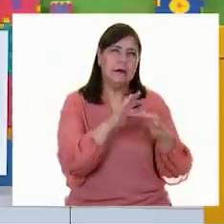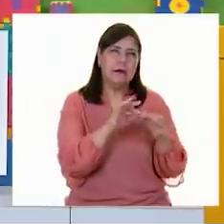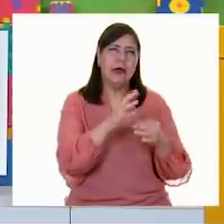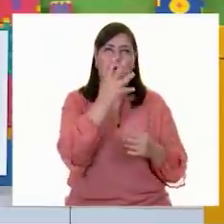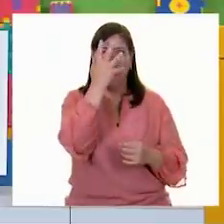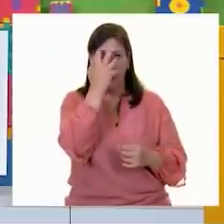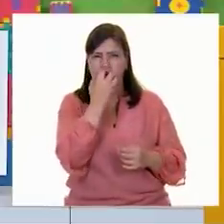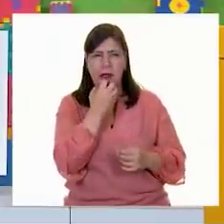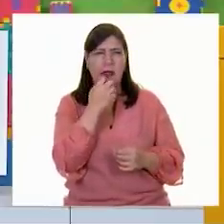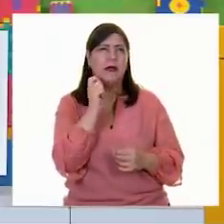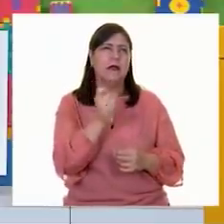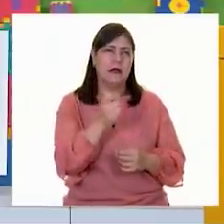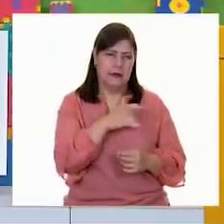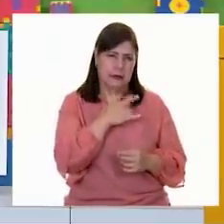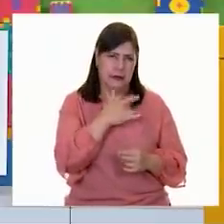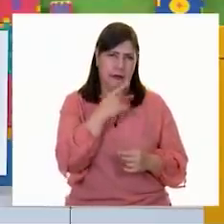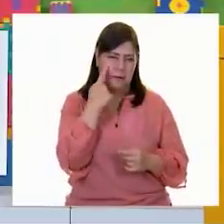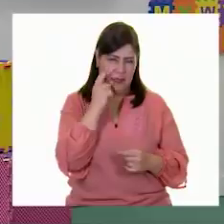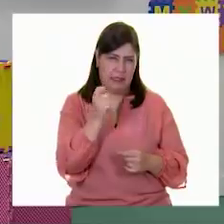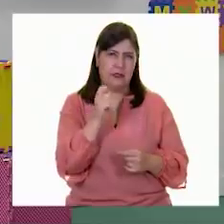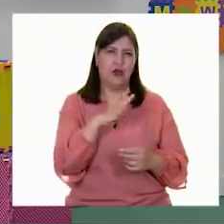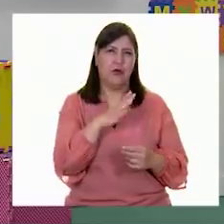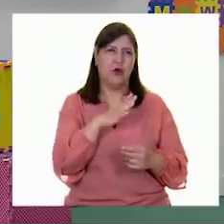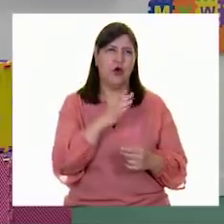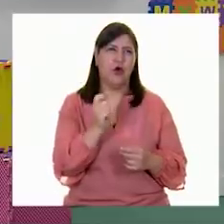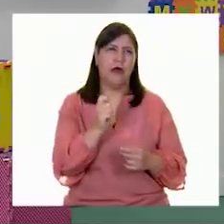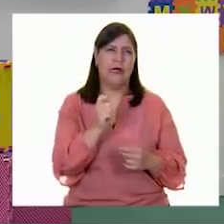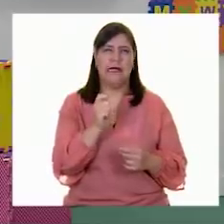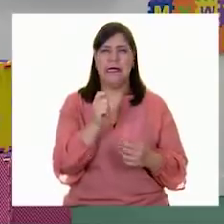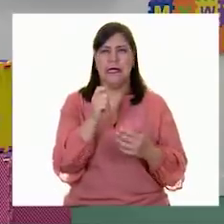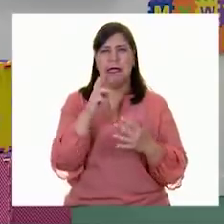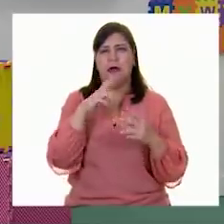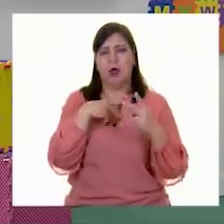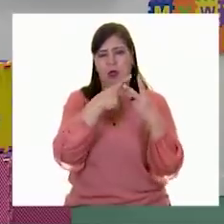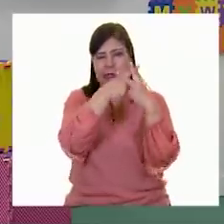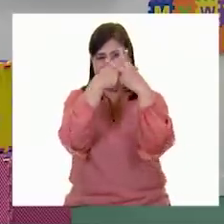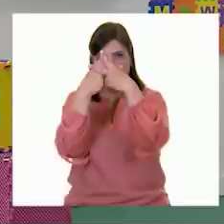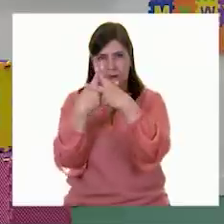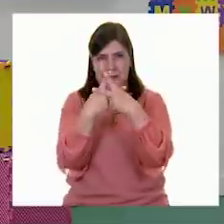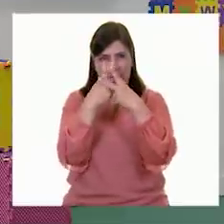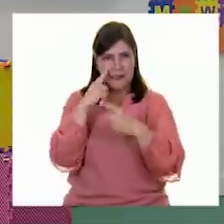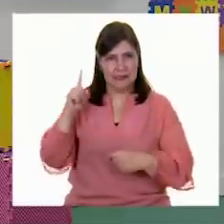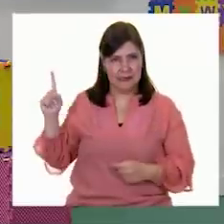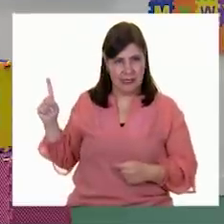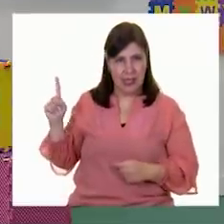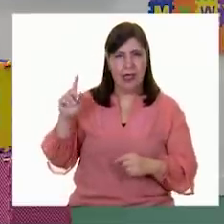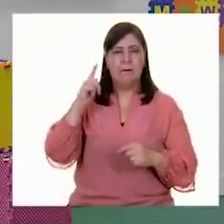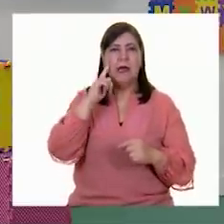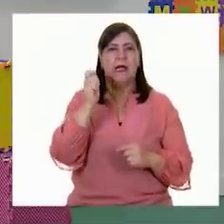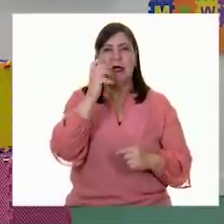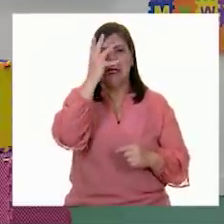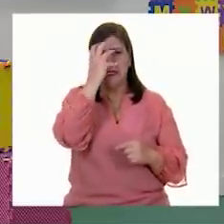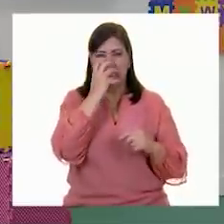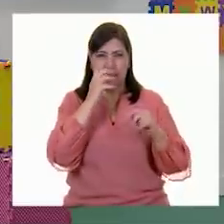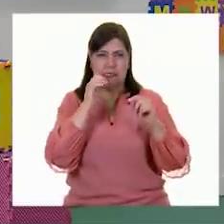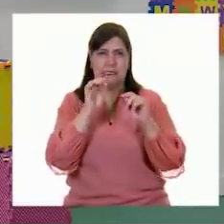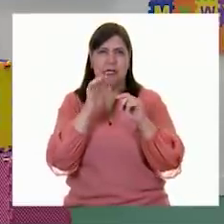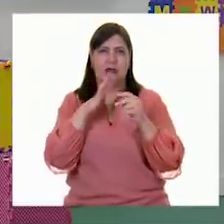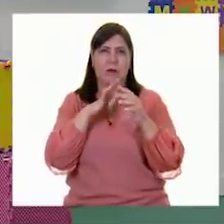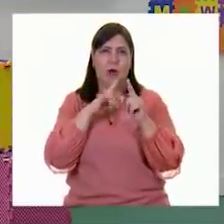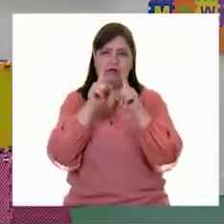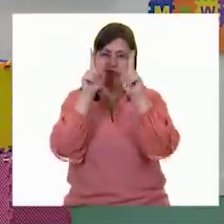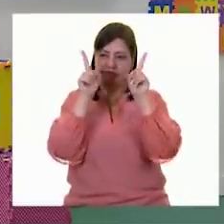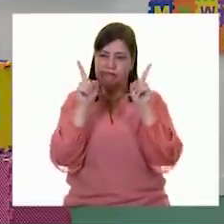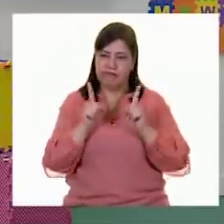con una estrella. La tristeza es como si fuera el centro de una estrella de